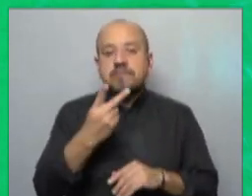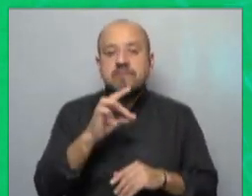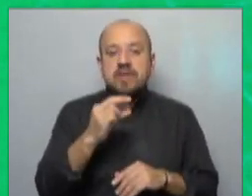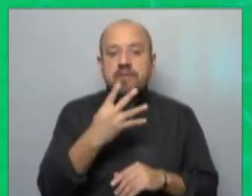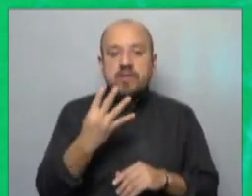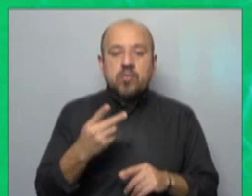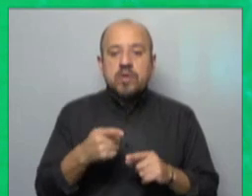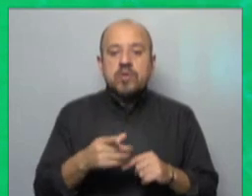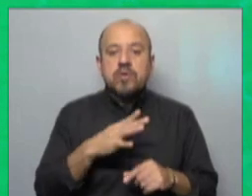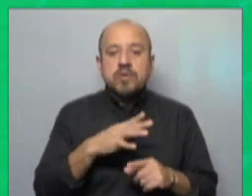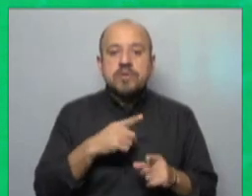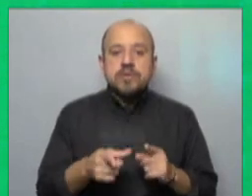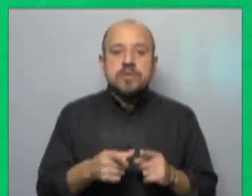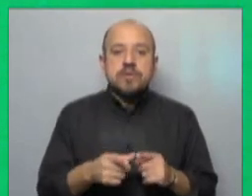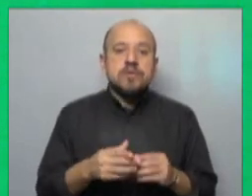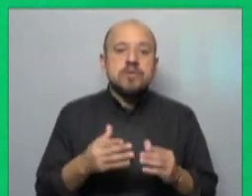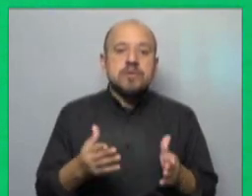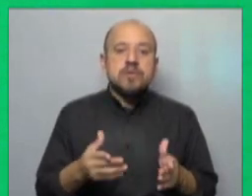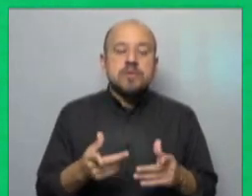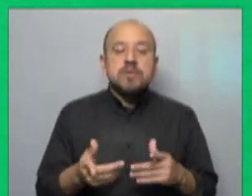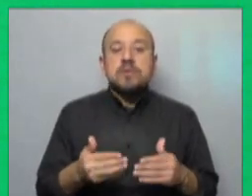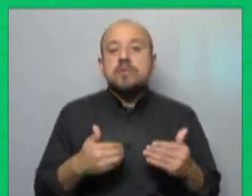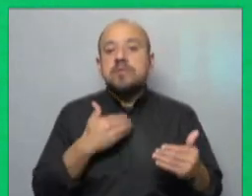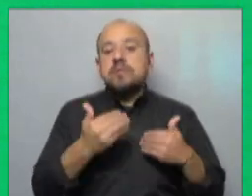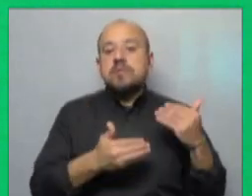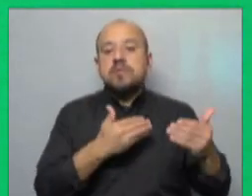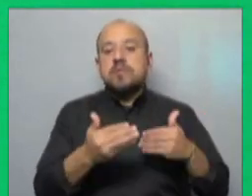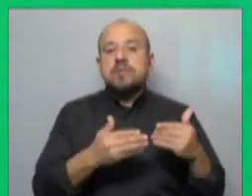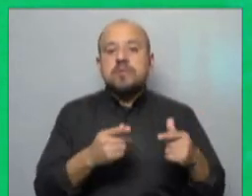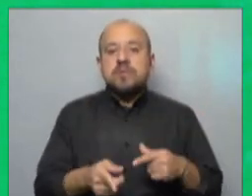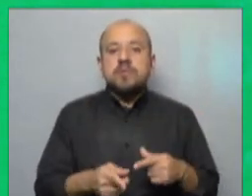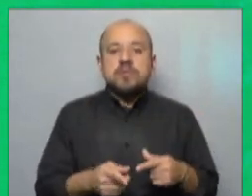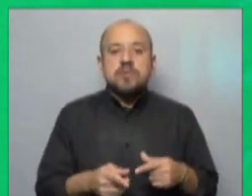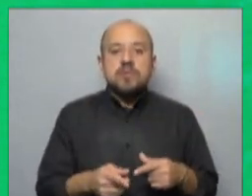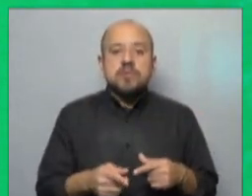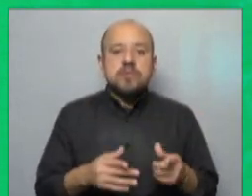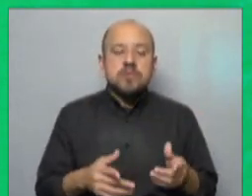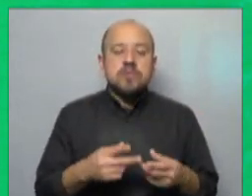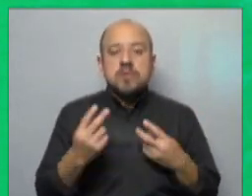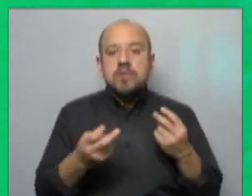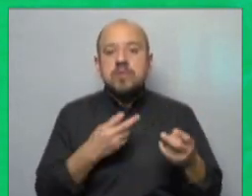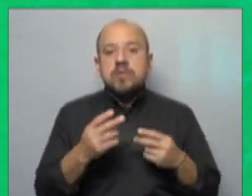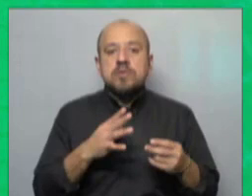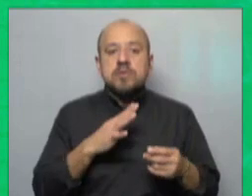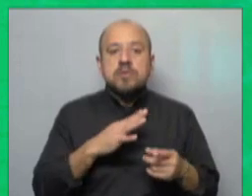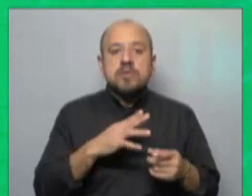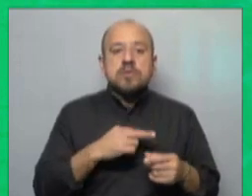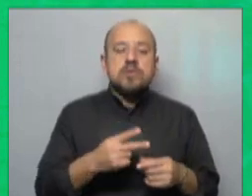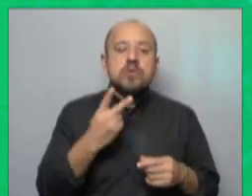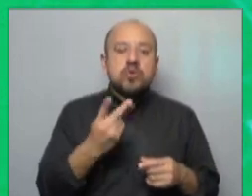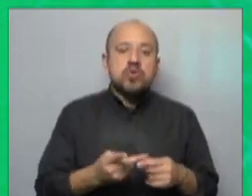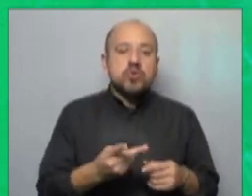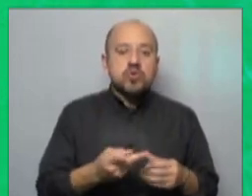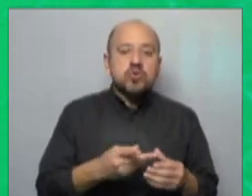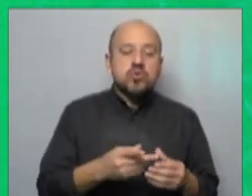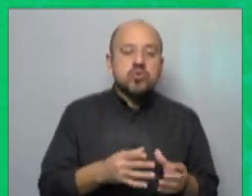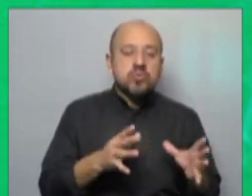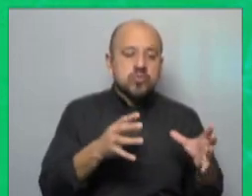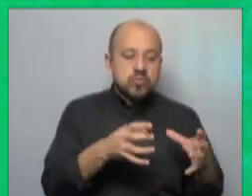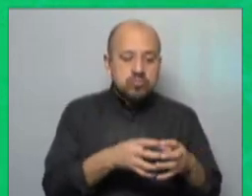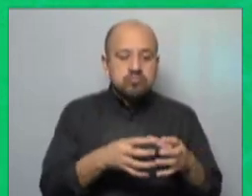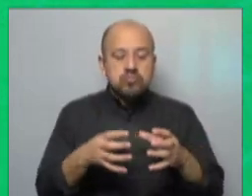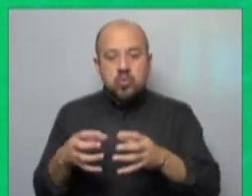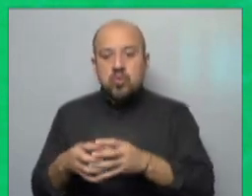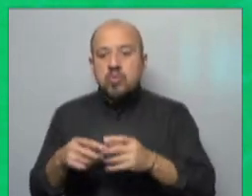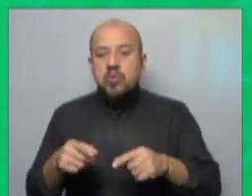lo que tengamos es justamente el desarrollo de ese biblio mismo digamos esa búsqueda de que existen dos bloques que se enfrentan